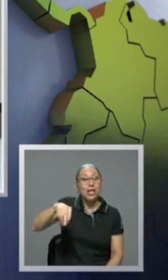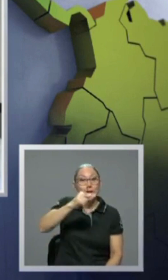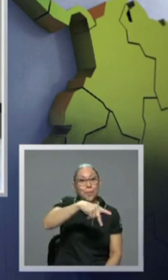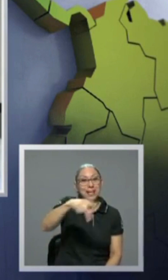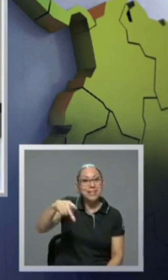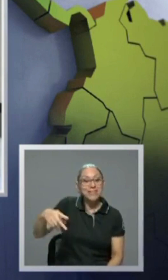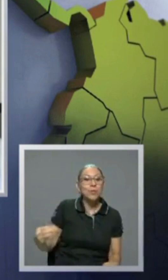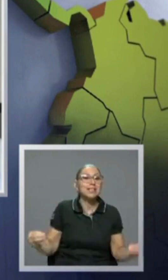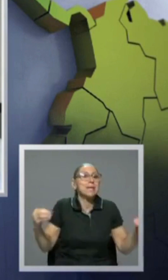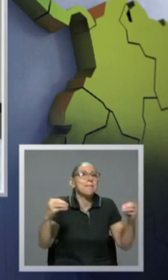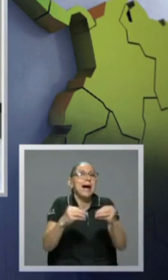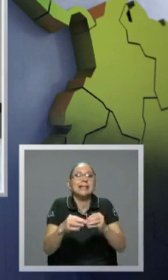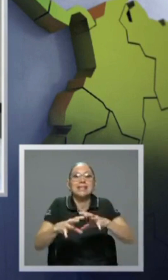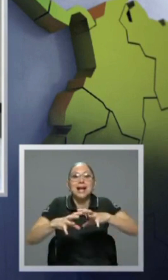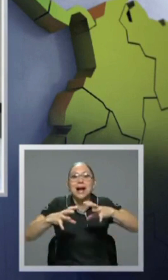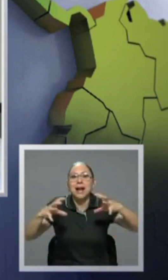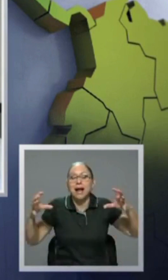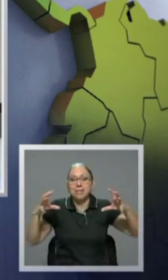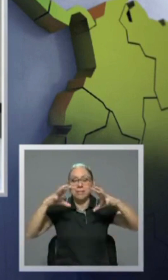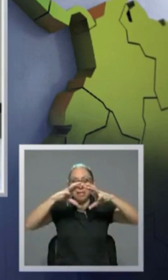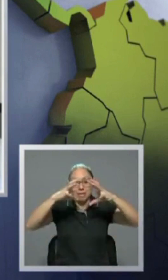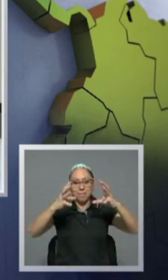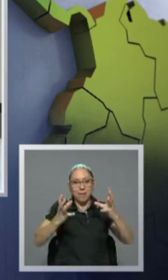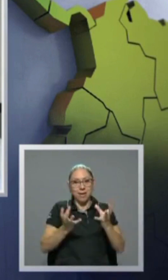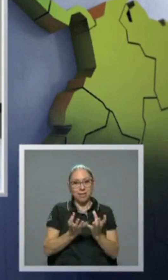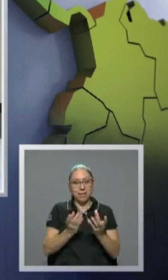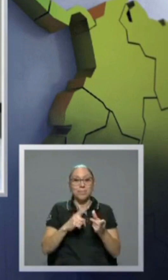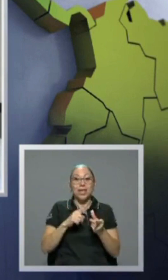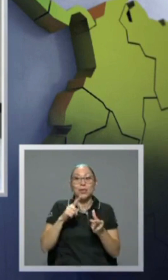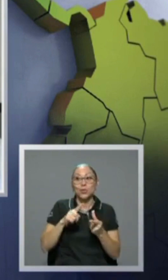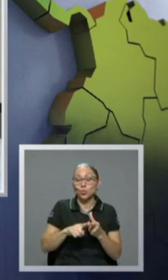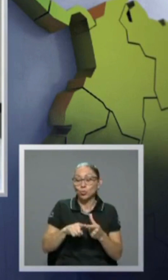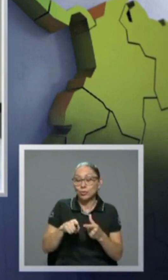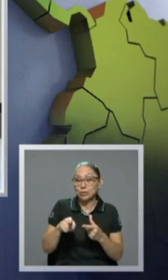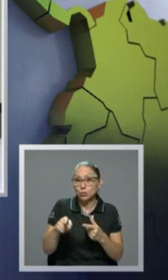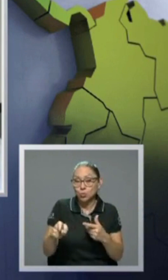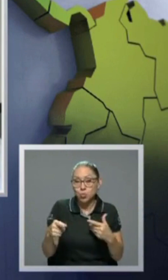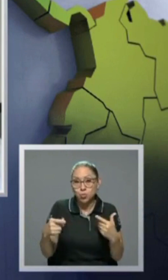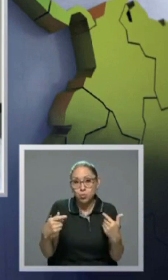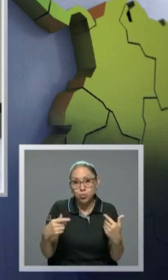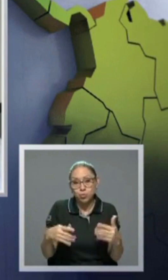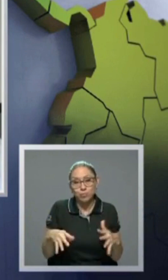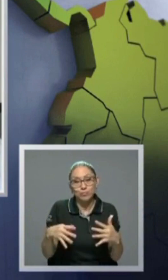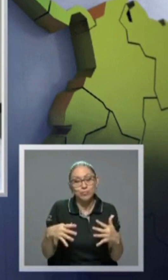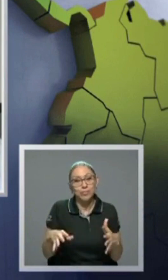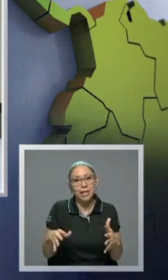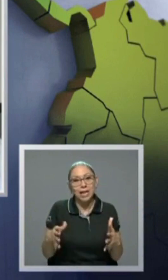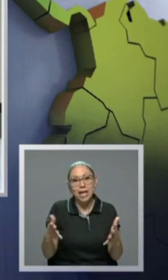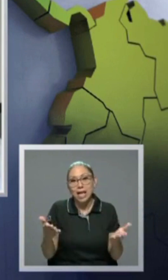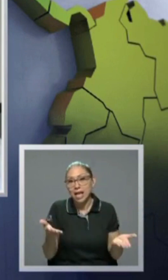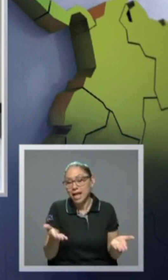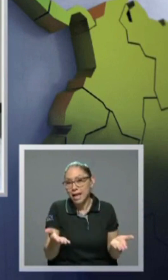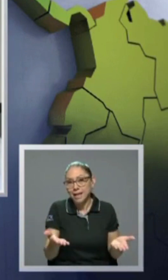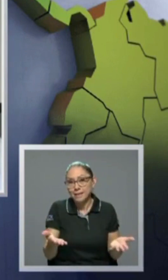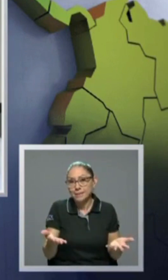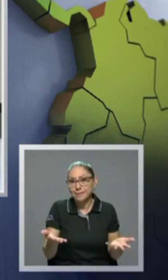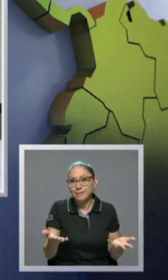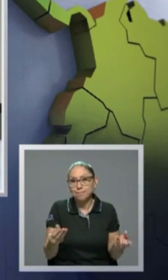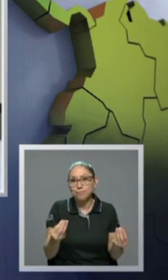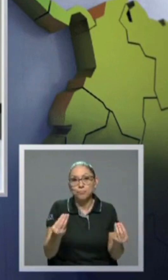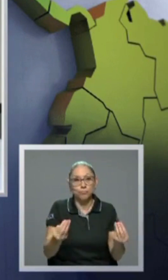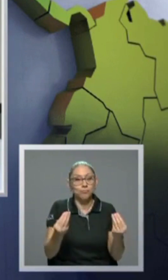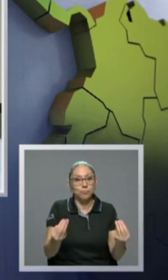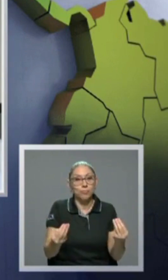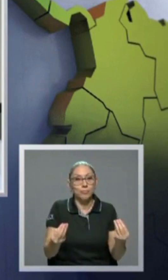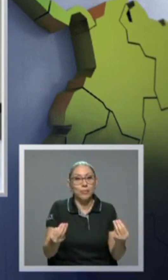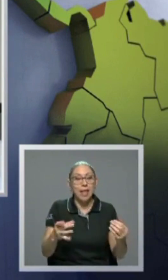del planeta, de manera que se estaba perdiendo un pedazote grande de espacio. El